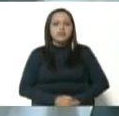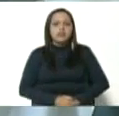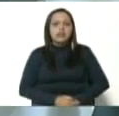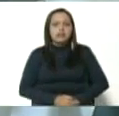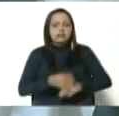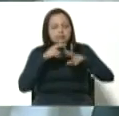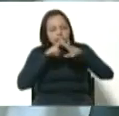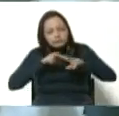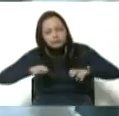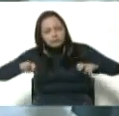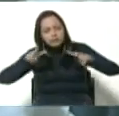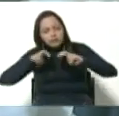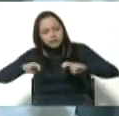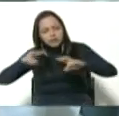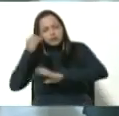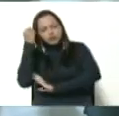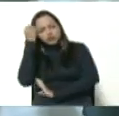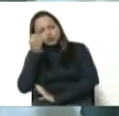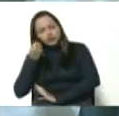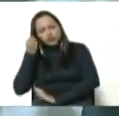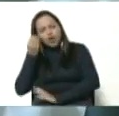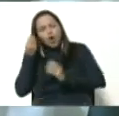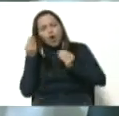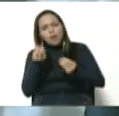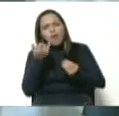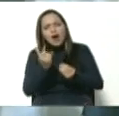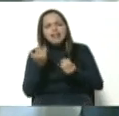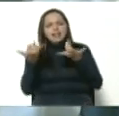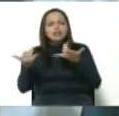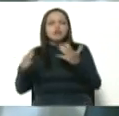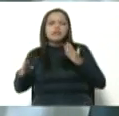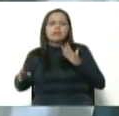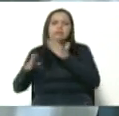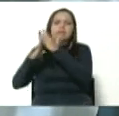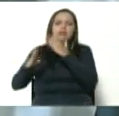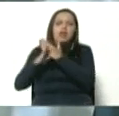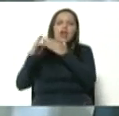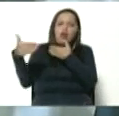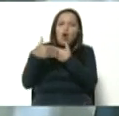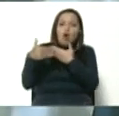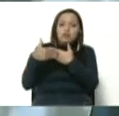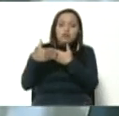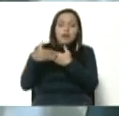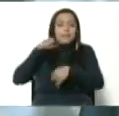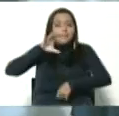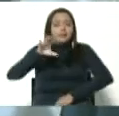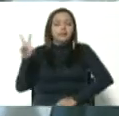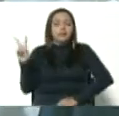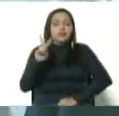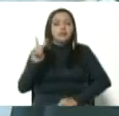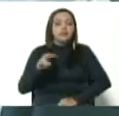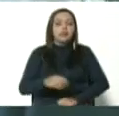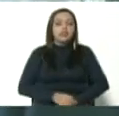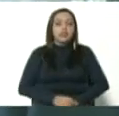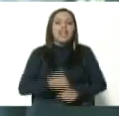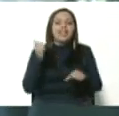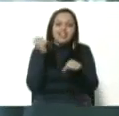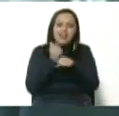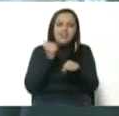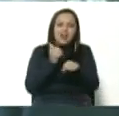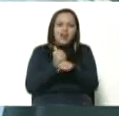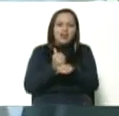revisamos la situación de asedio que existe contra nuestra patria y donde los trabajadores y